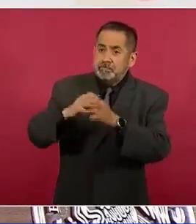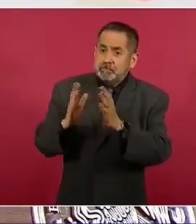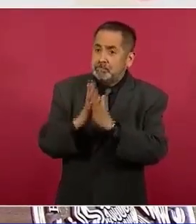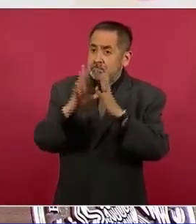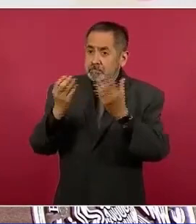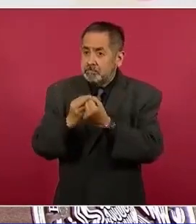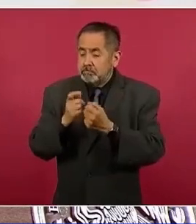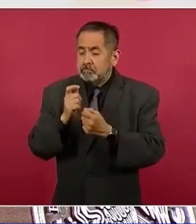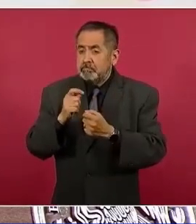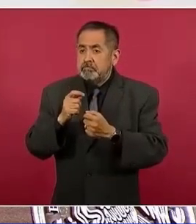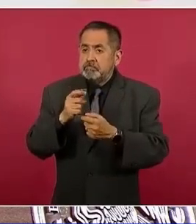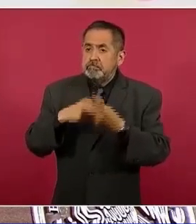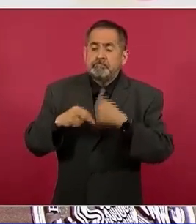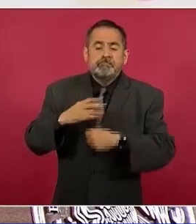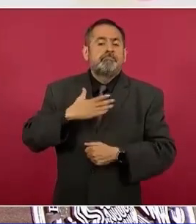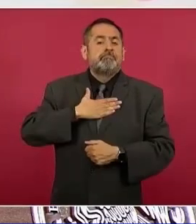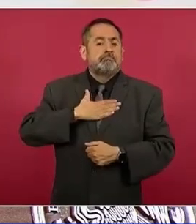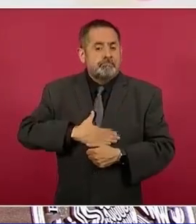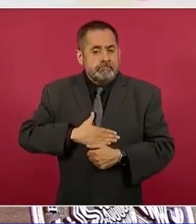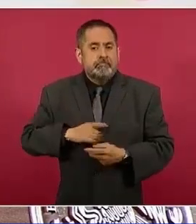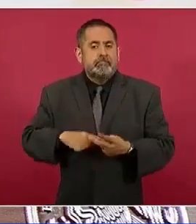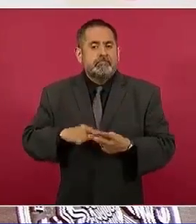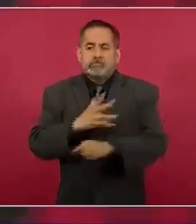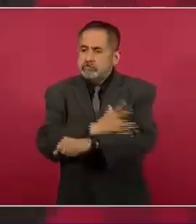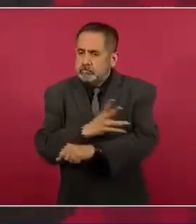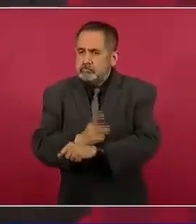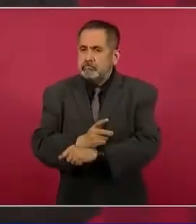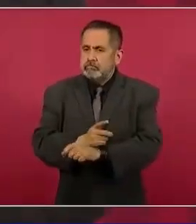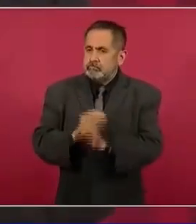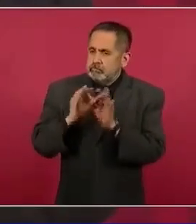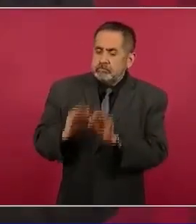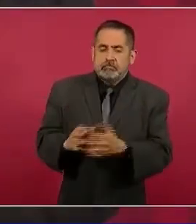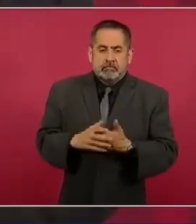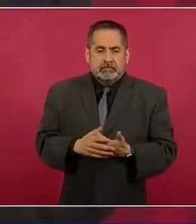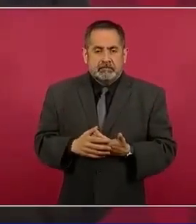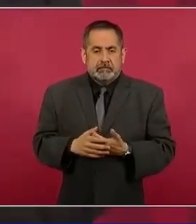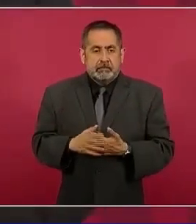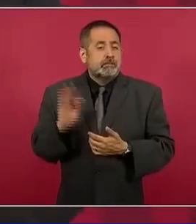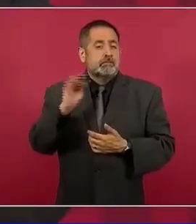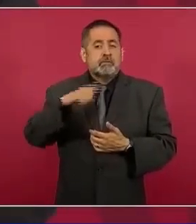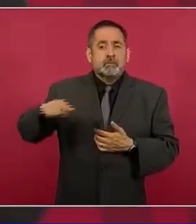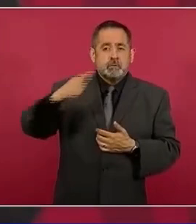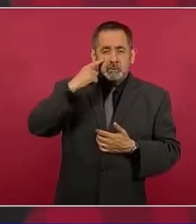honestidad. Cuando no hay democracia, no hay justicia